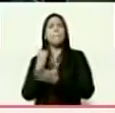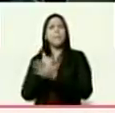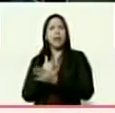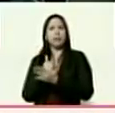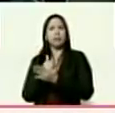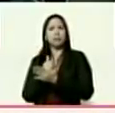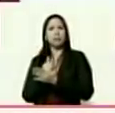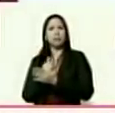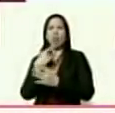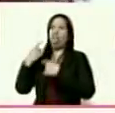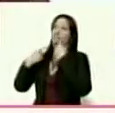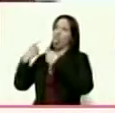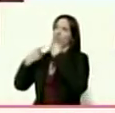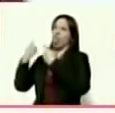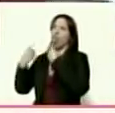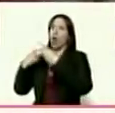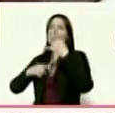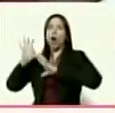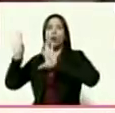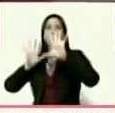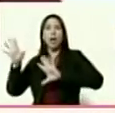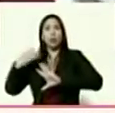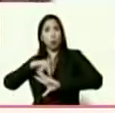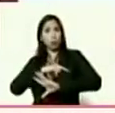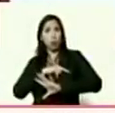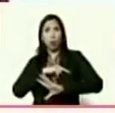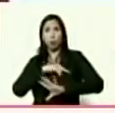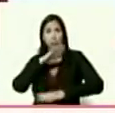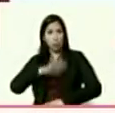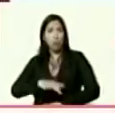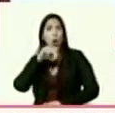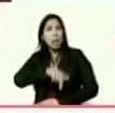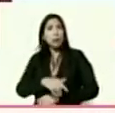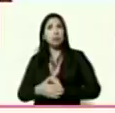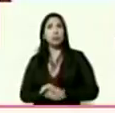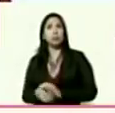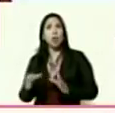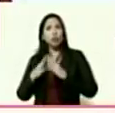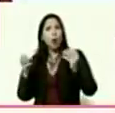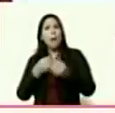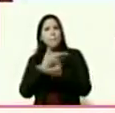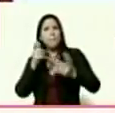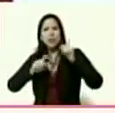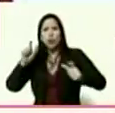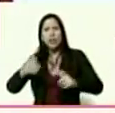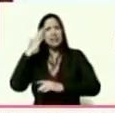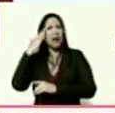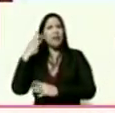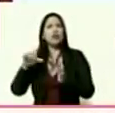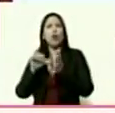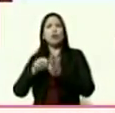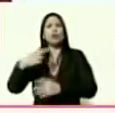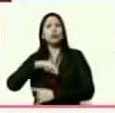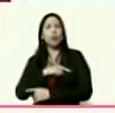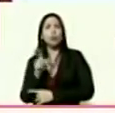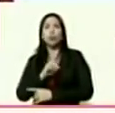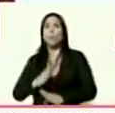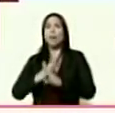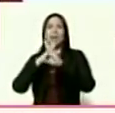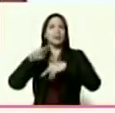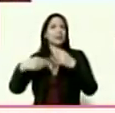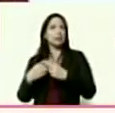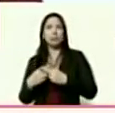amenaza desde lejos. Nosotros estamos aquí. Todo el mundo sabe dónde estamos nosotros, aquí en Venezuela. Y no nos paralizamos para